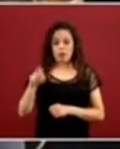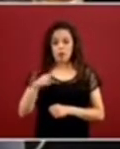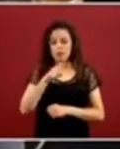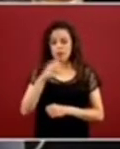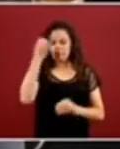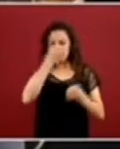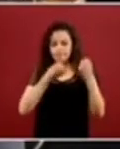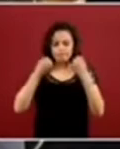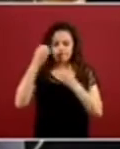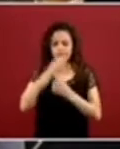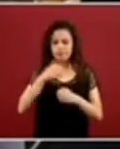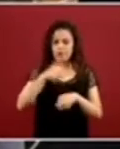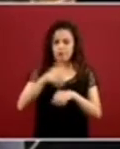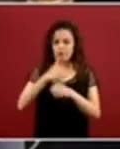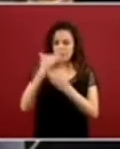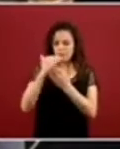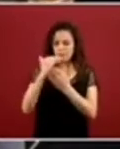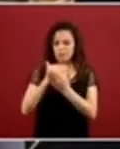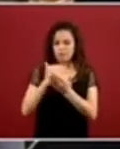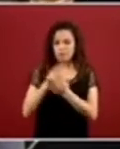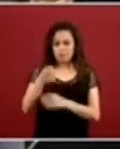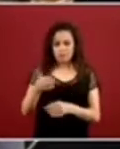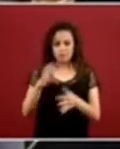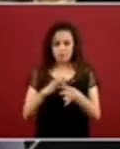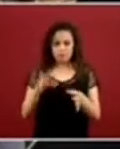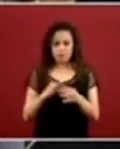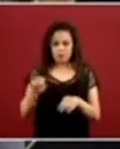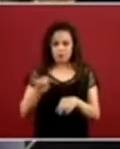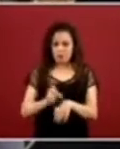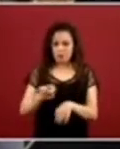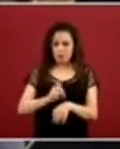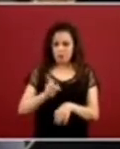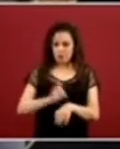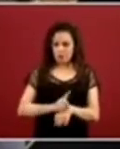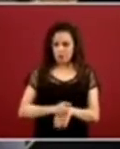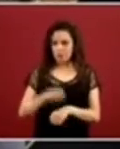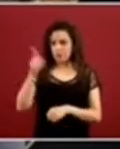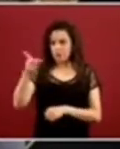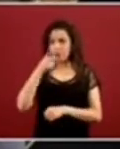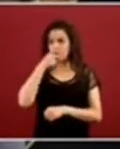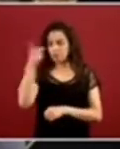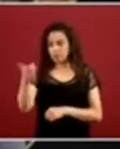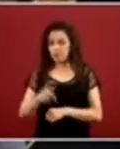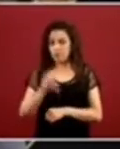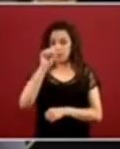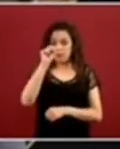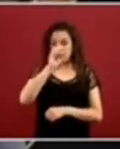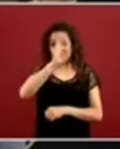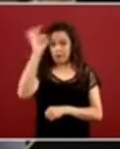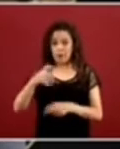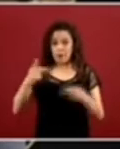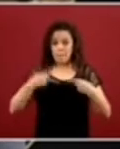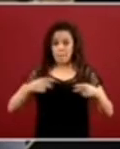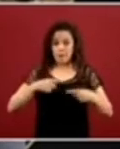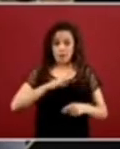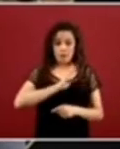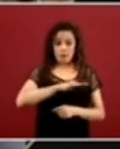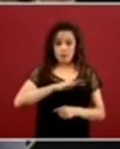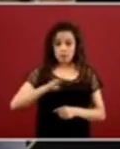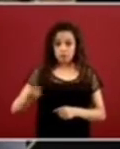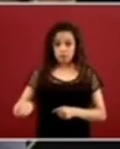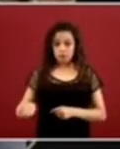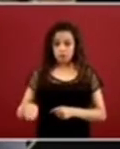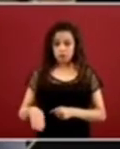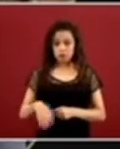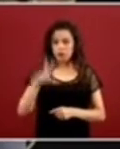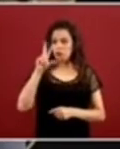día y su reporte señala que el 60% de las personas que han fallecido no son adultos